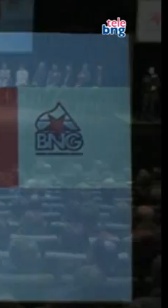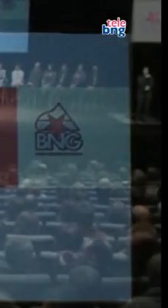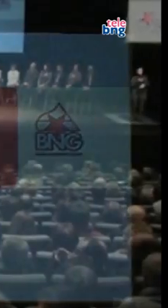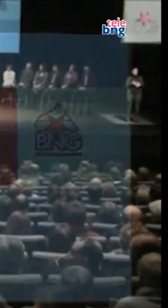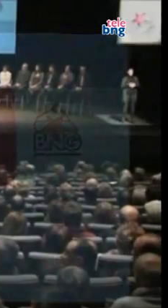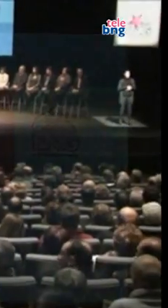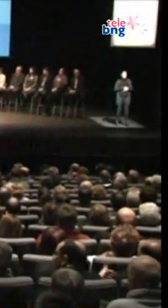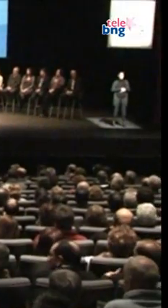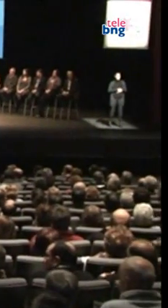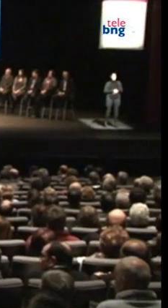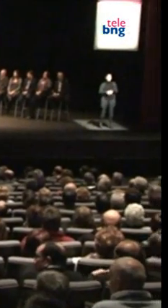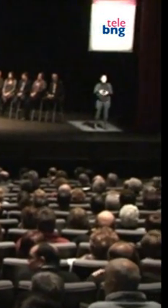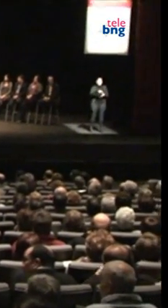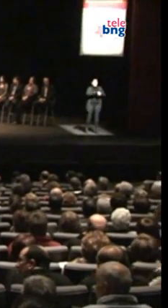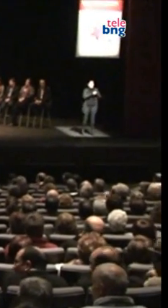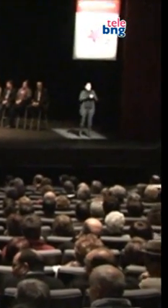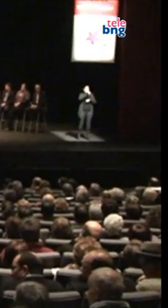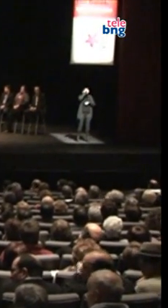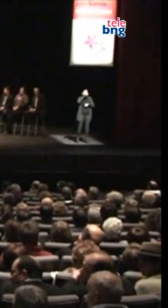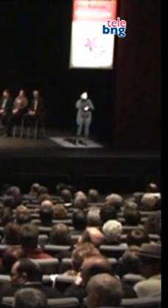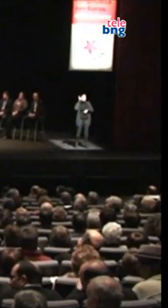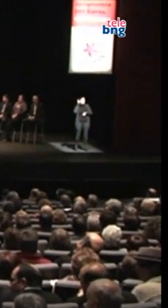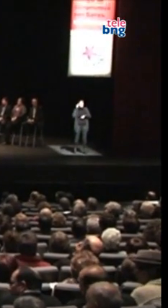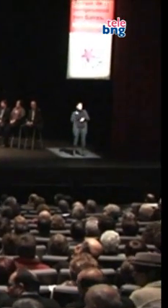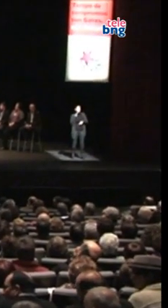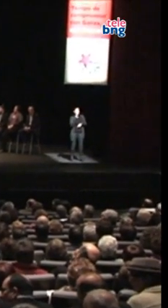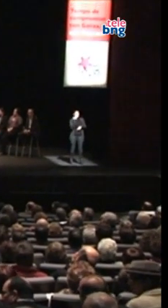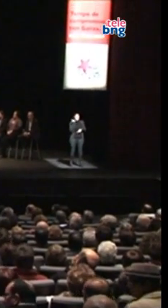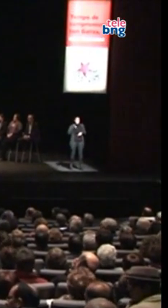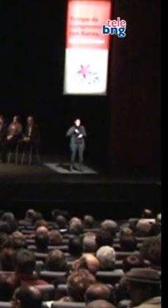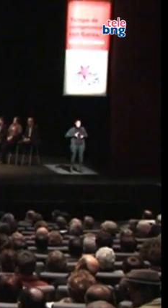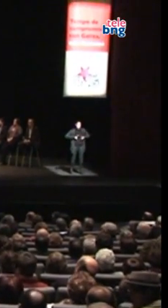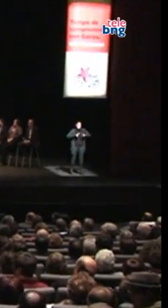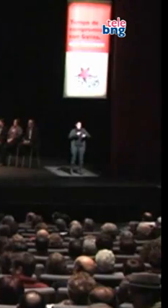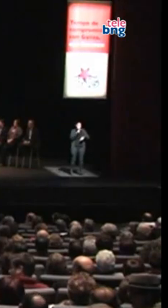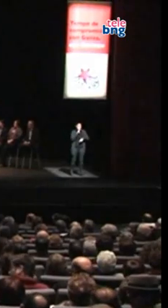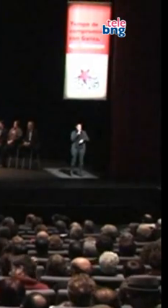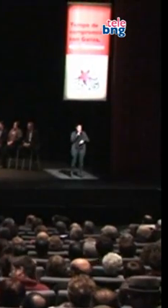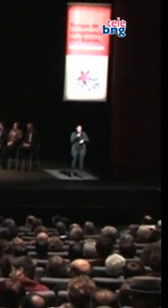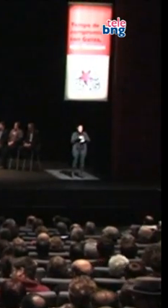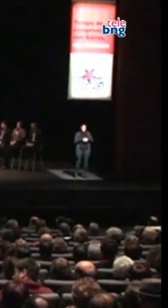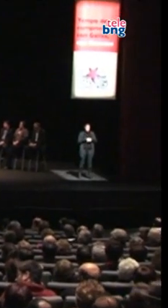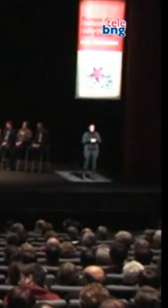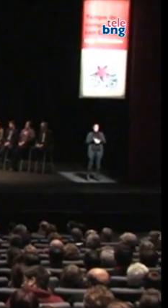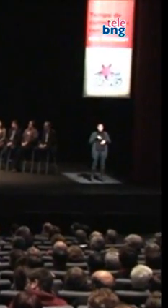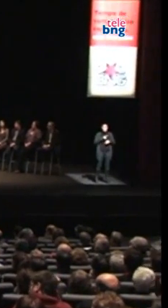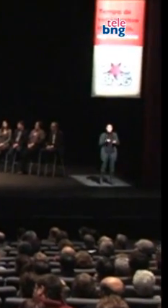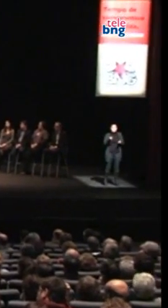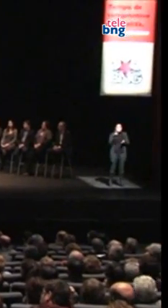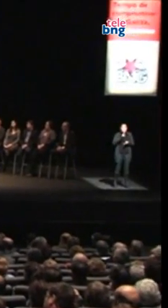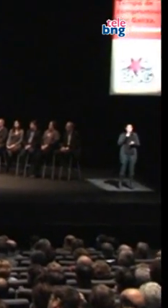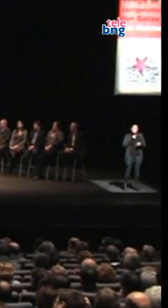situación nós sí que creemos, eu creo que sí que hai esperanza, sí que hai alternativa, sí que hai